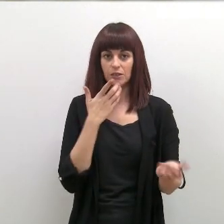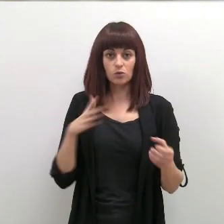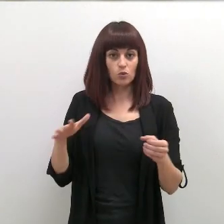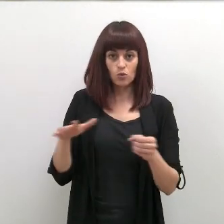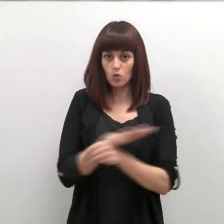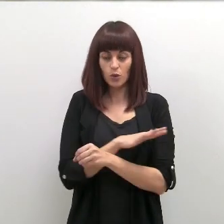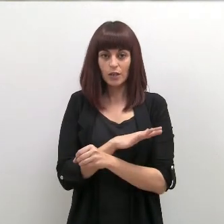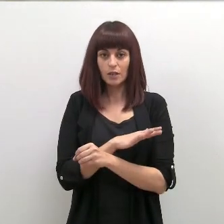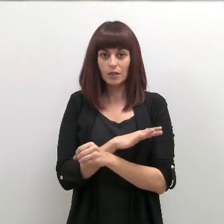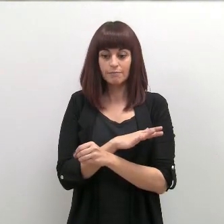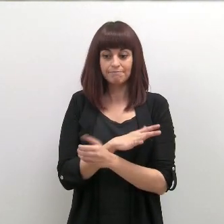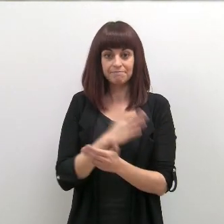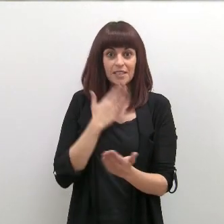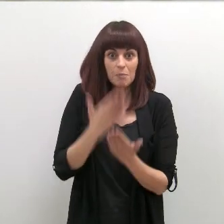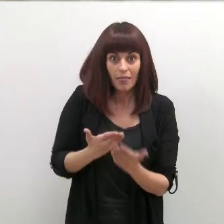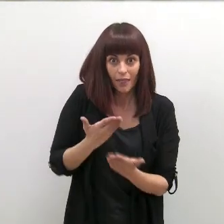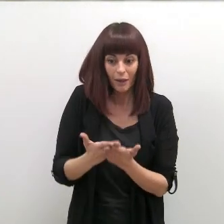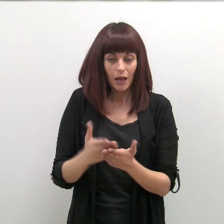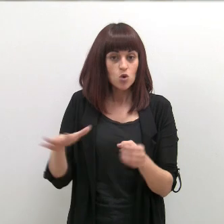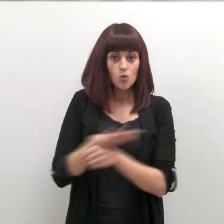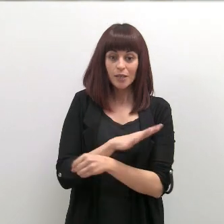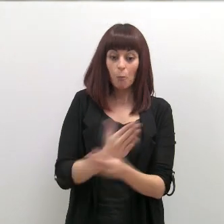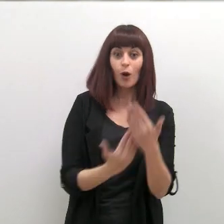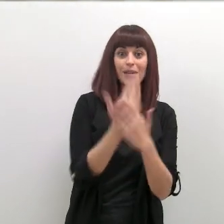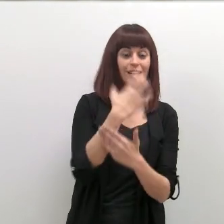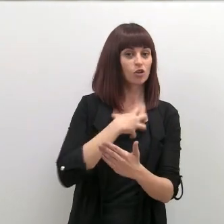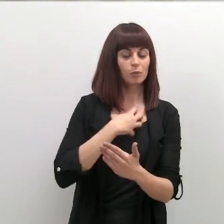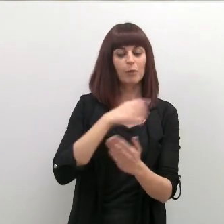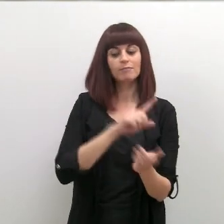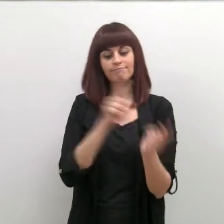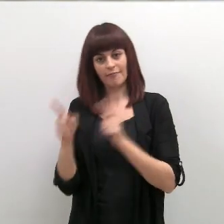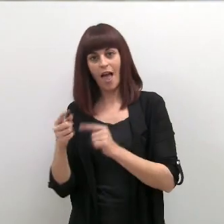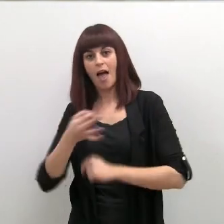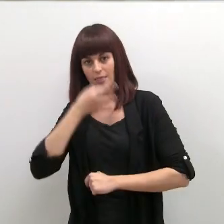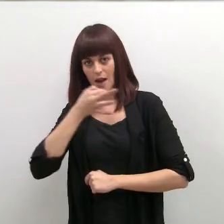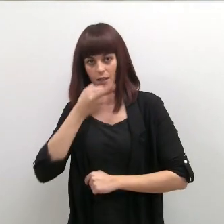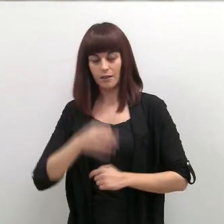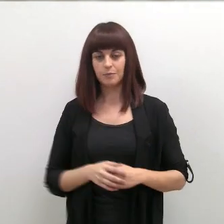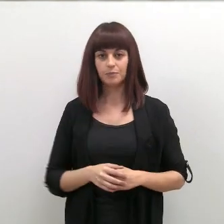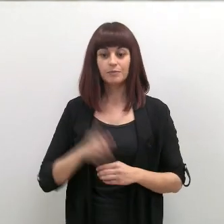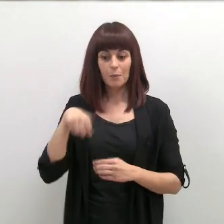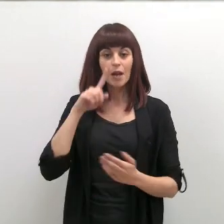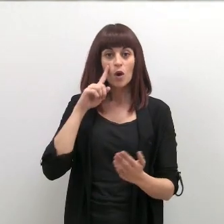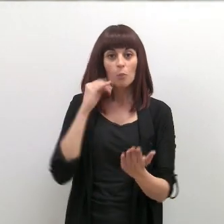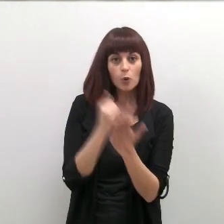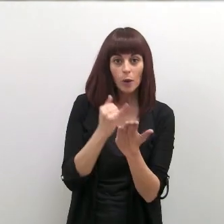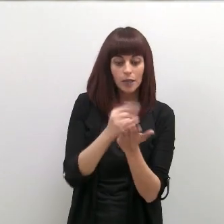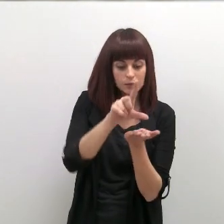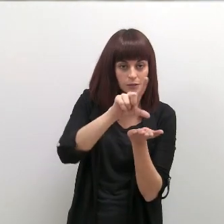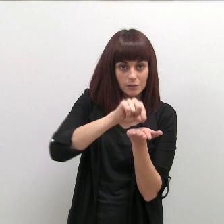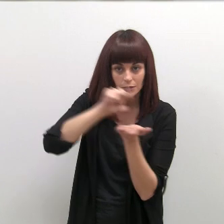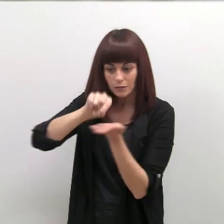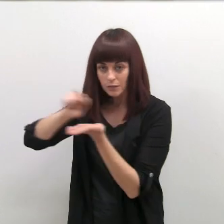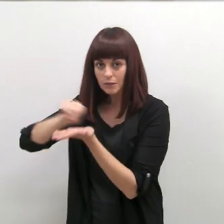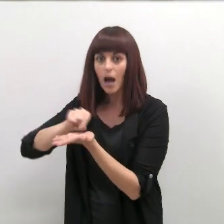cubrir la demanda existente por la mañana. Y se mantienen todos los puntos de toma de muestras que hasta ahora estaban